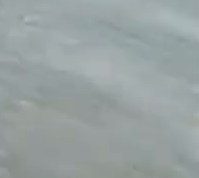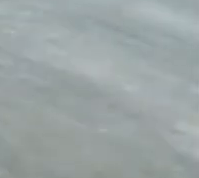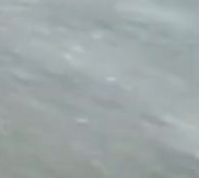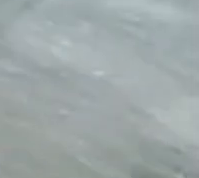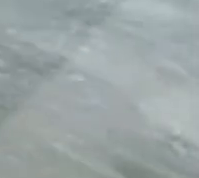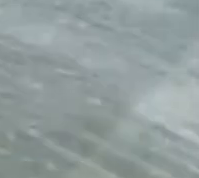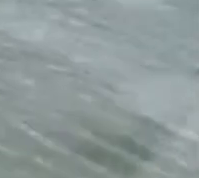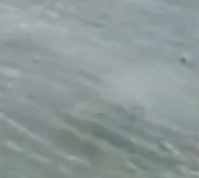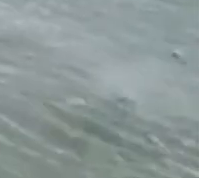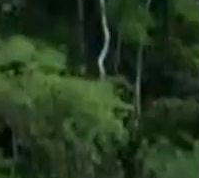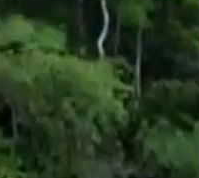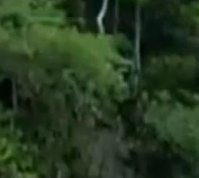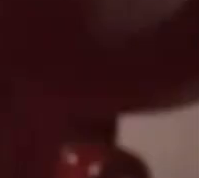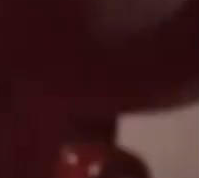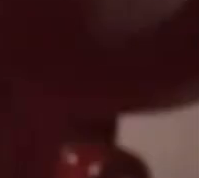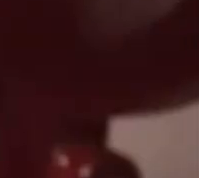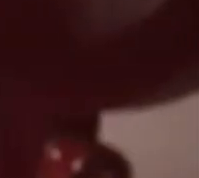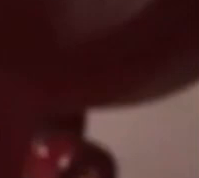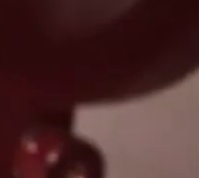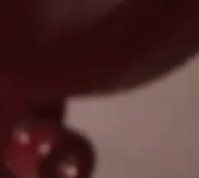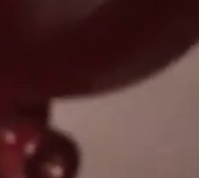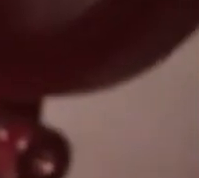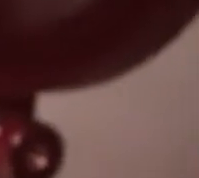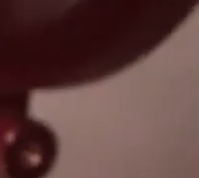RTVC Noticias del Mediodía.